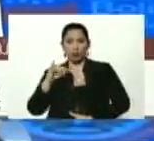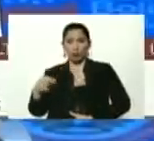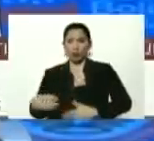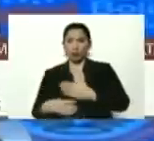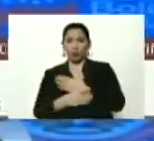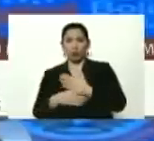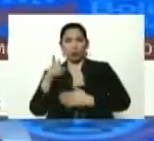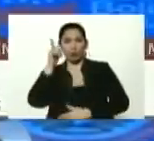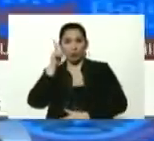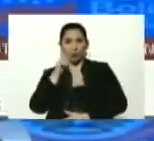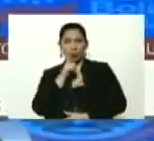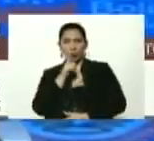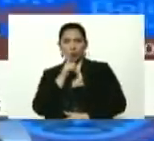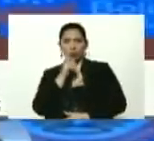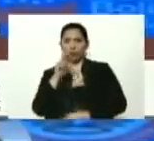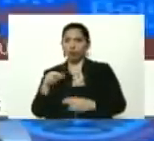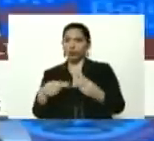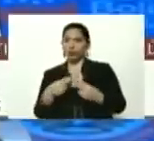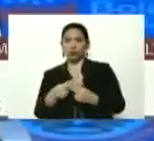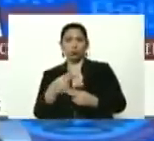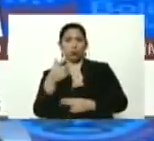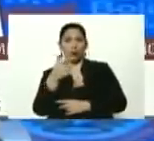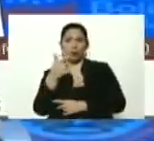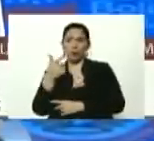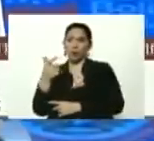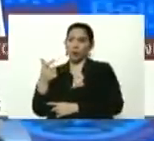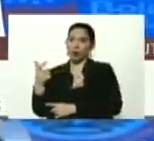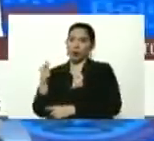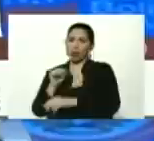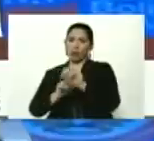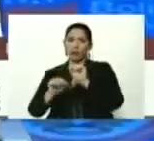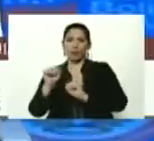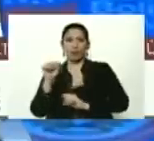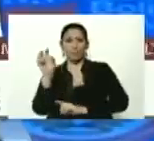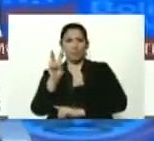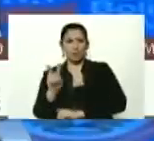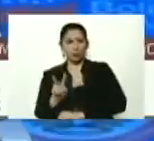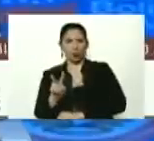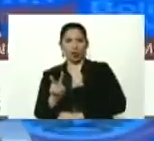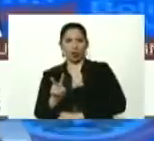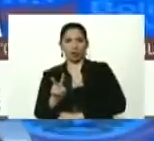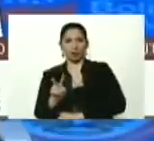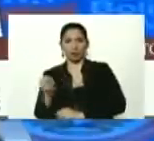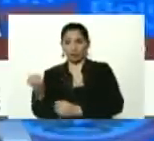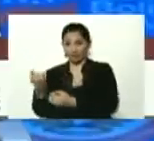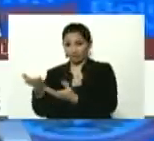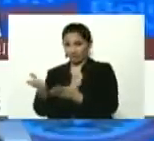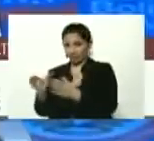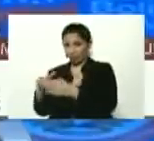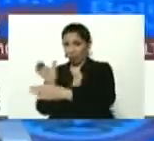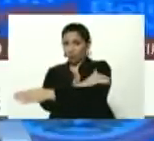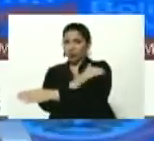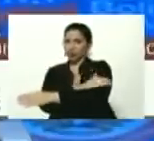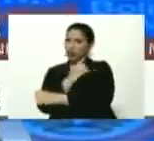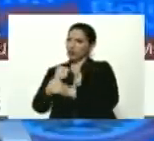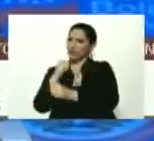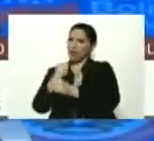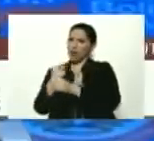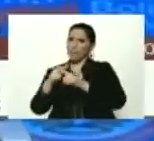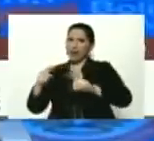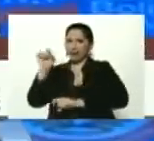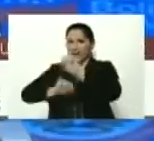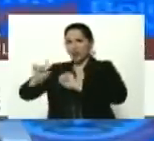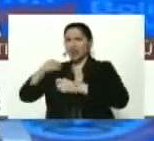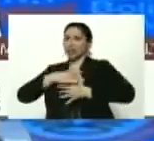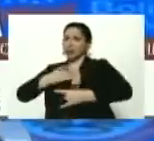y Leopoldo López nunca ha buscado defender a Venezuela. Ellos trabajan para defender los